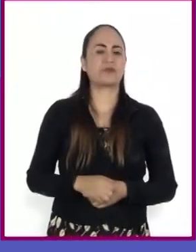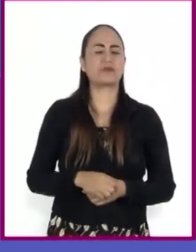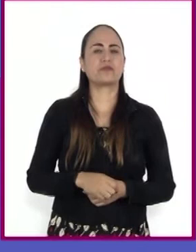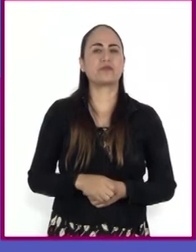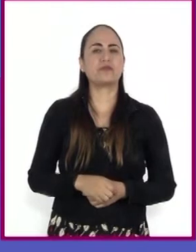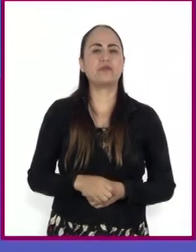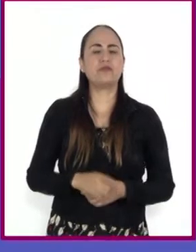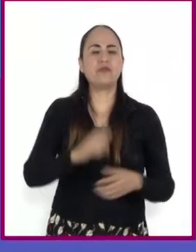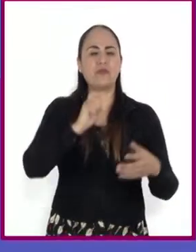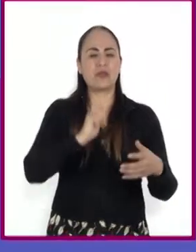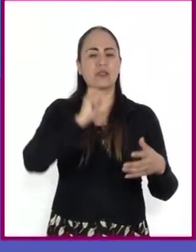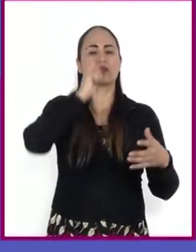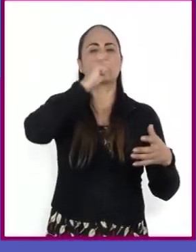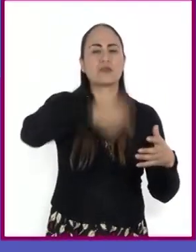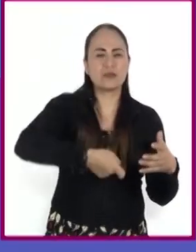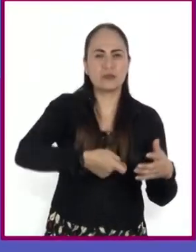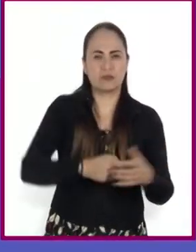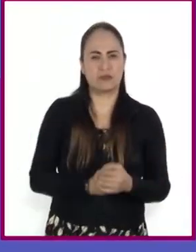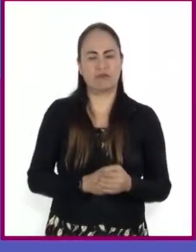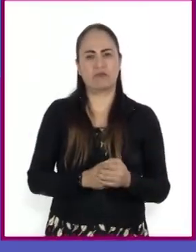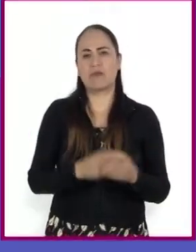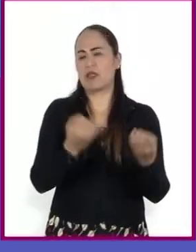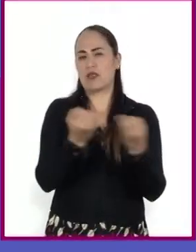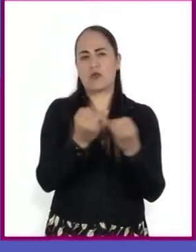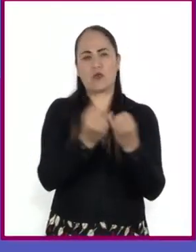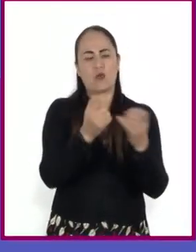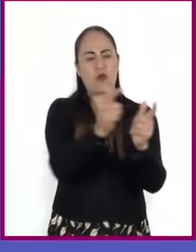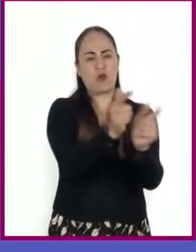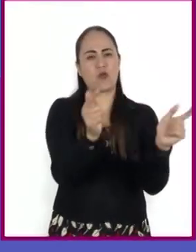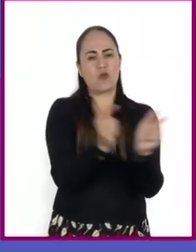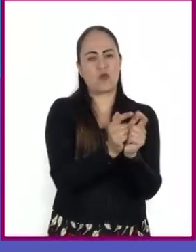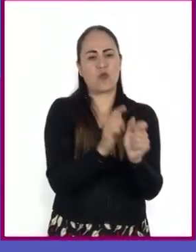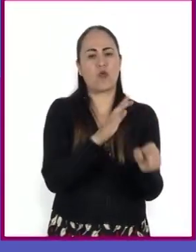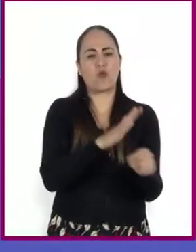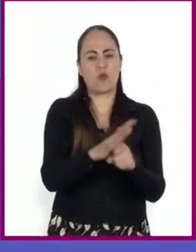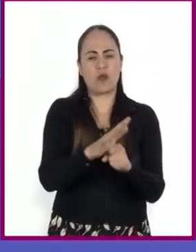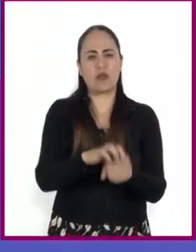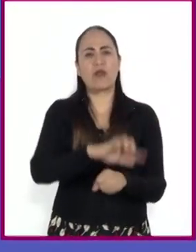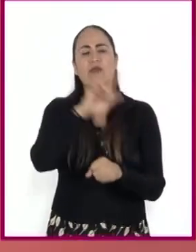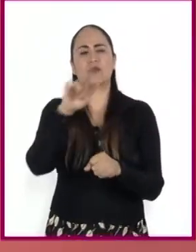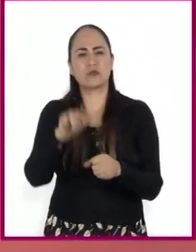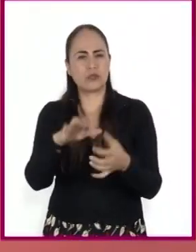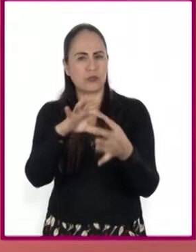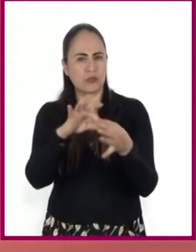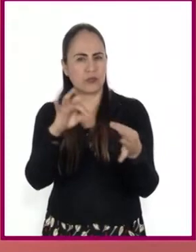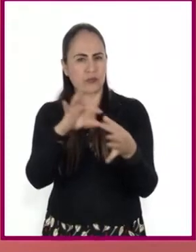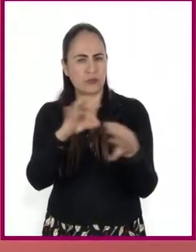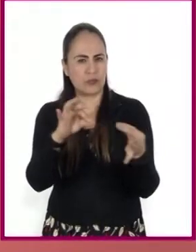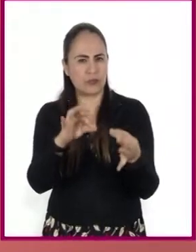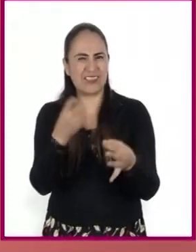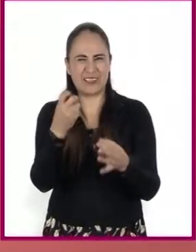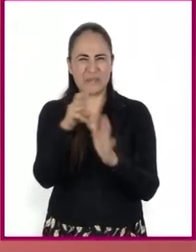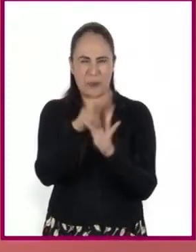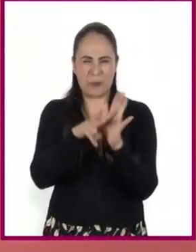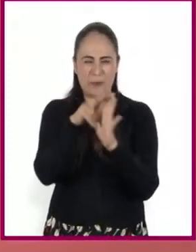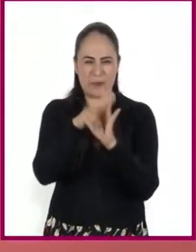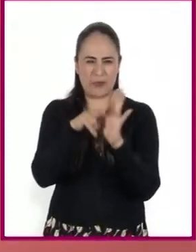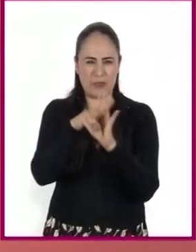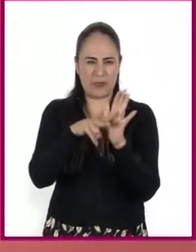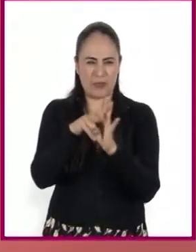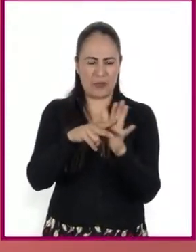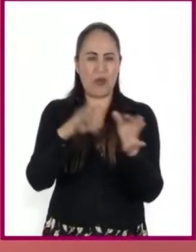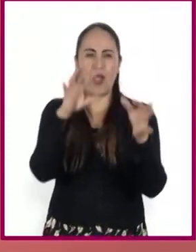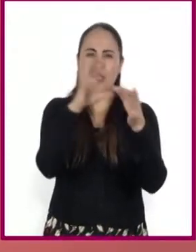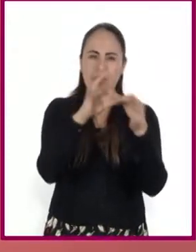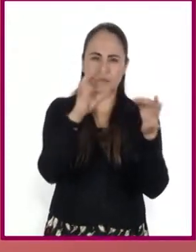género próximo y la diferencia específica del concepto a definir. Esto es lo que en el video mencionan como